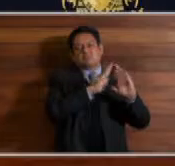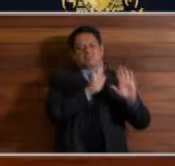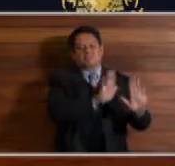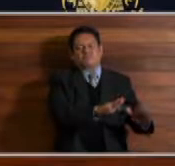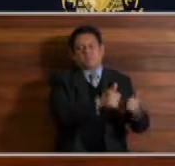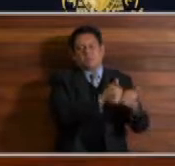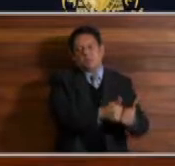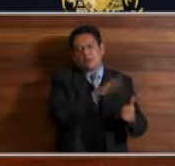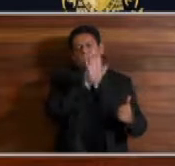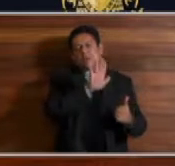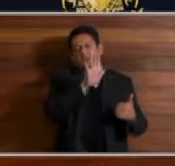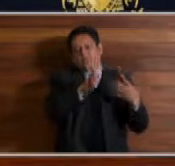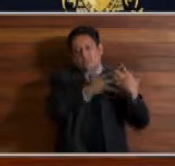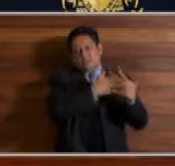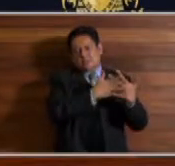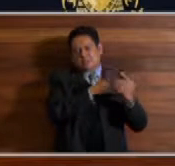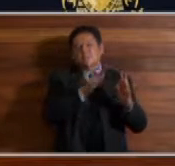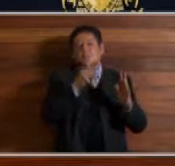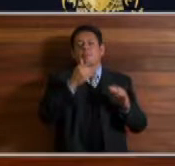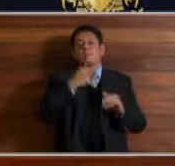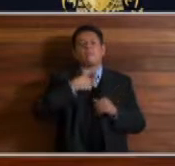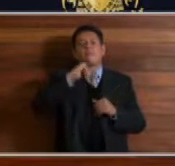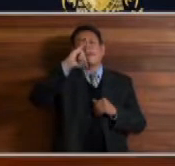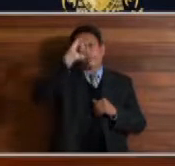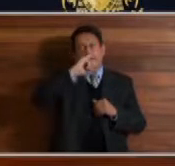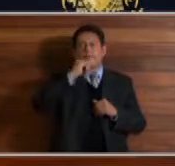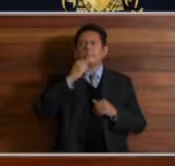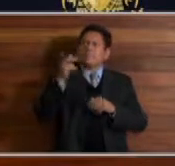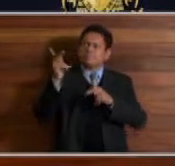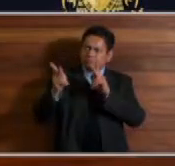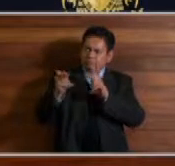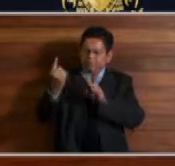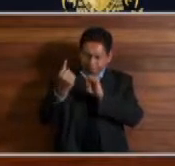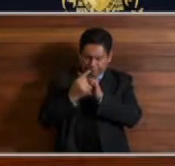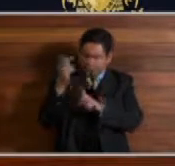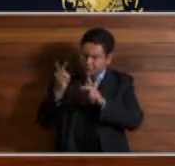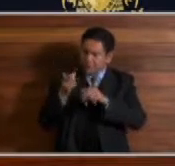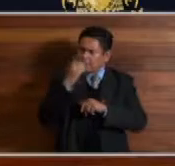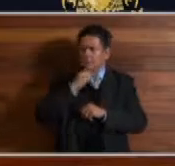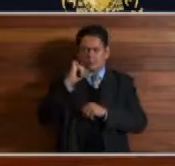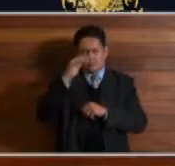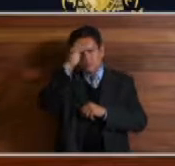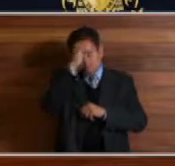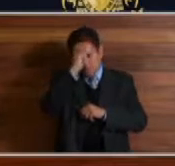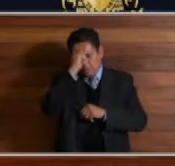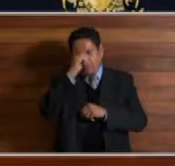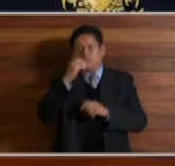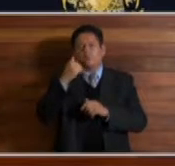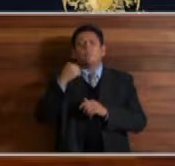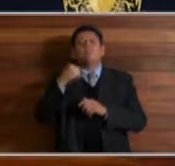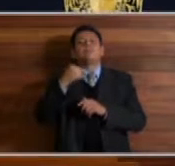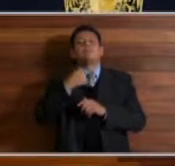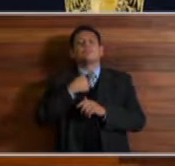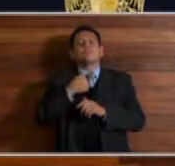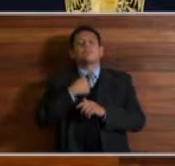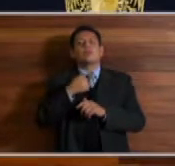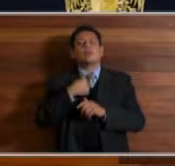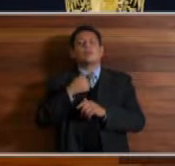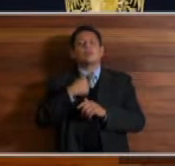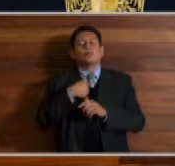sanción. Hablé con su jefe, está de acuerdo. Me llego de mi sede,